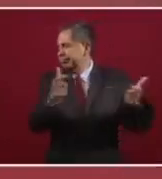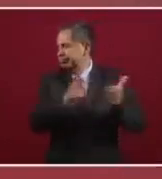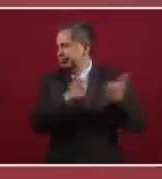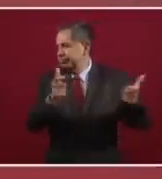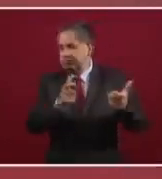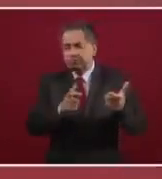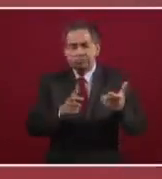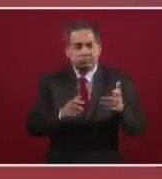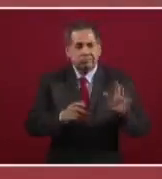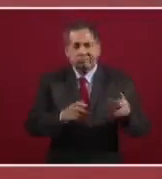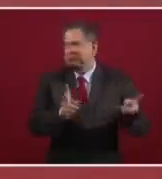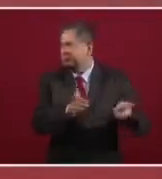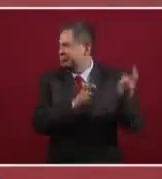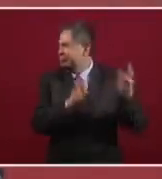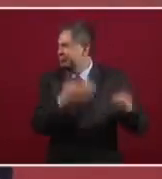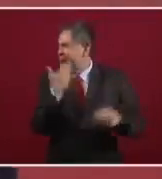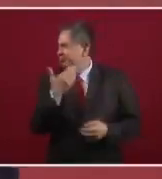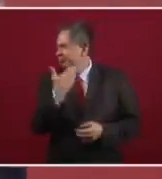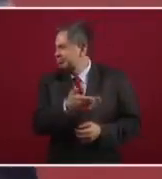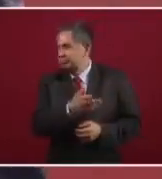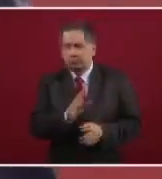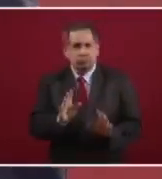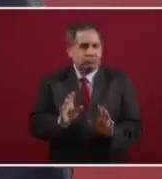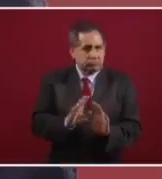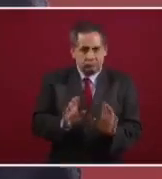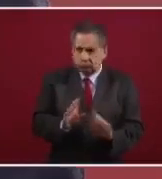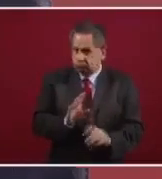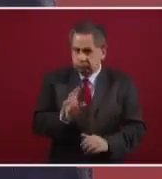no le hace que roben,